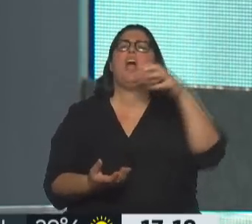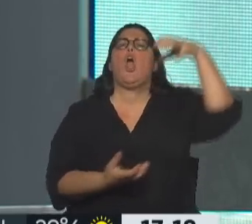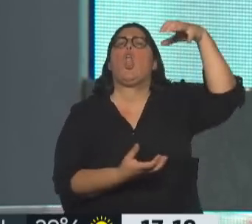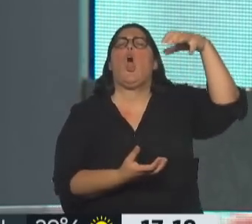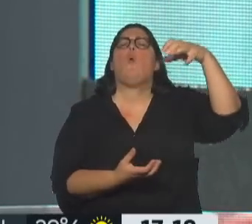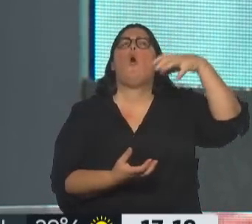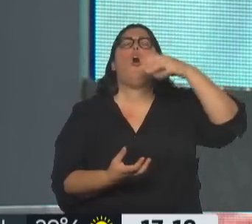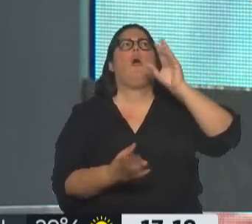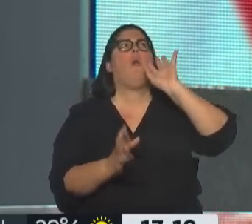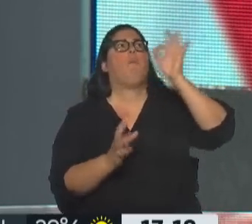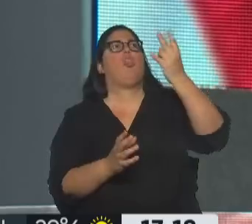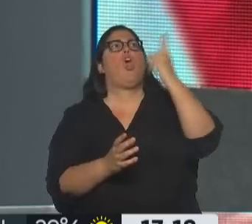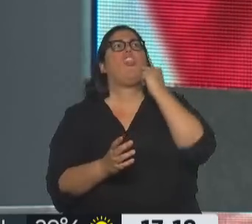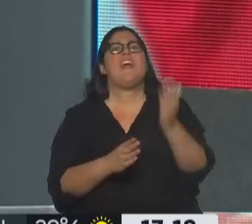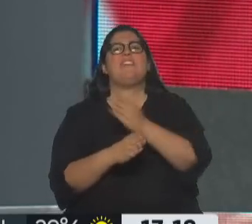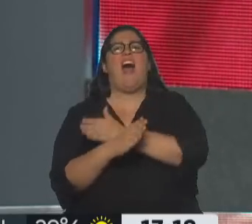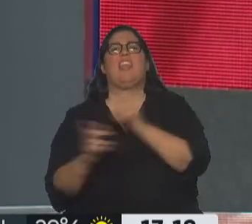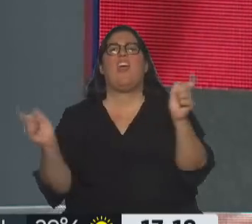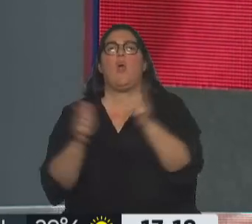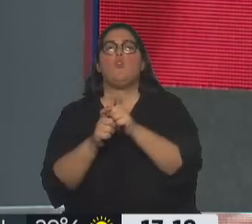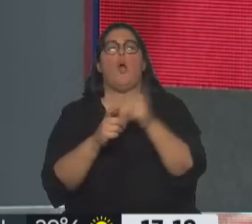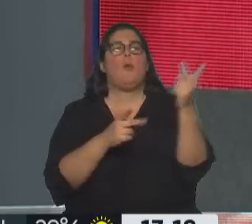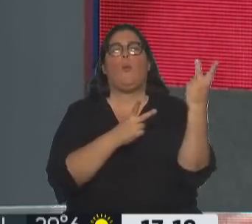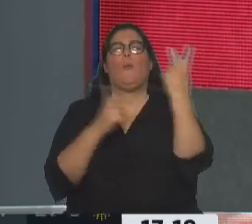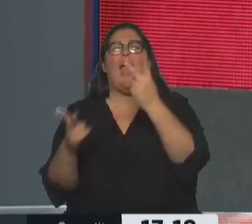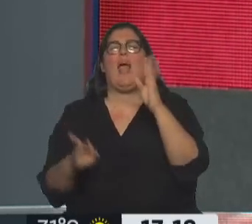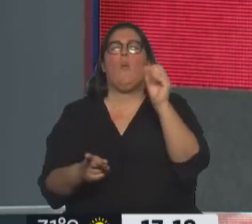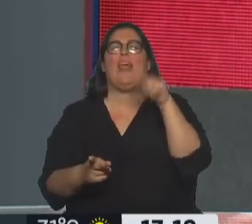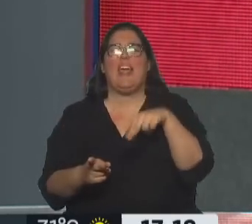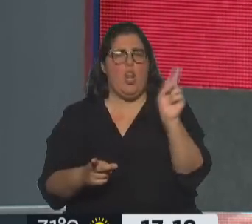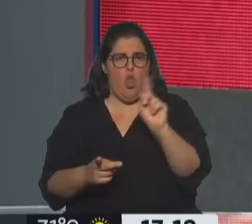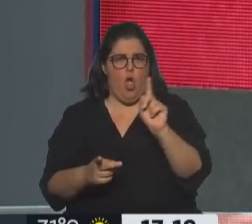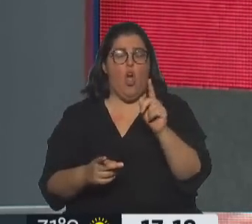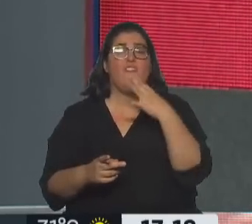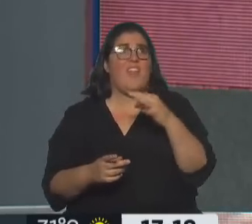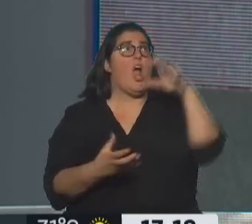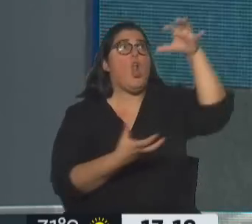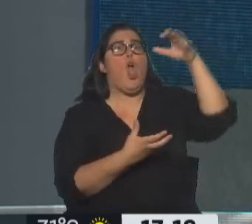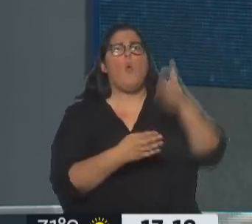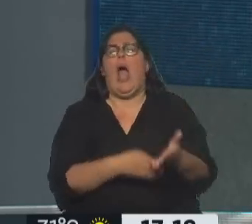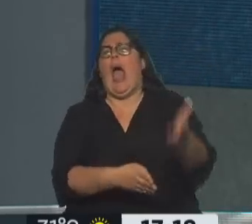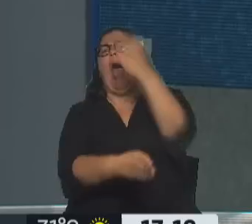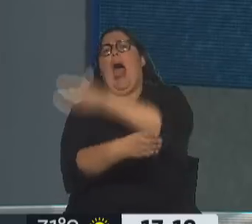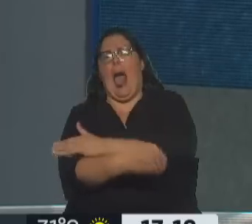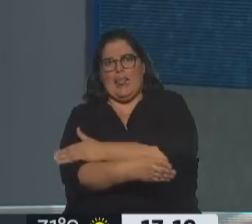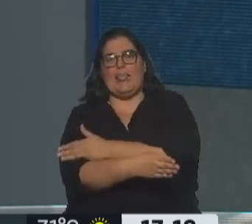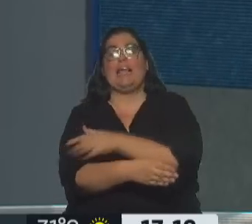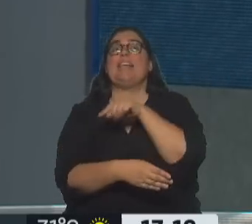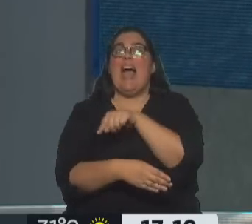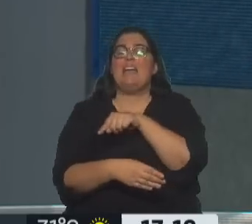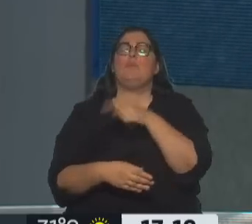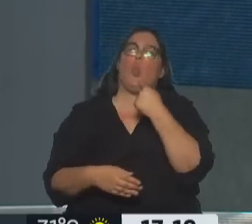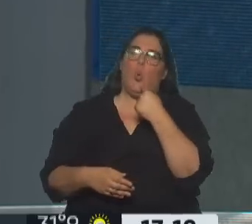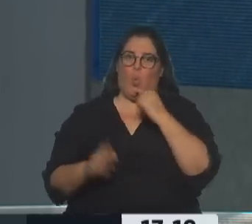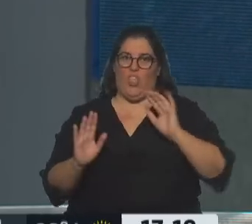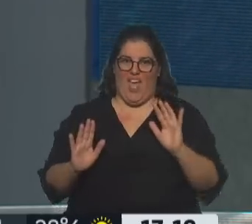días antes Bueno. de que viajara Blinken. Apareció muchísimo antes. El problema, y por eso están las dudas,